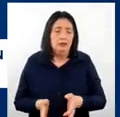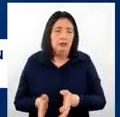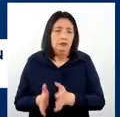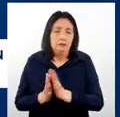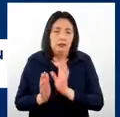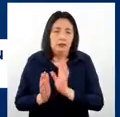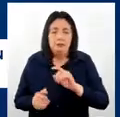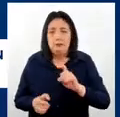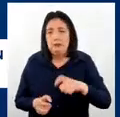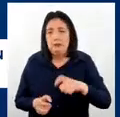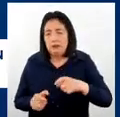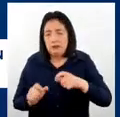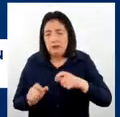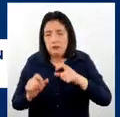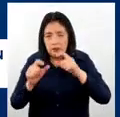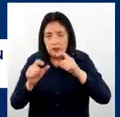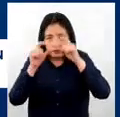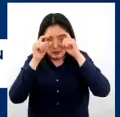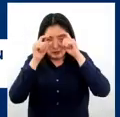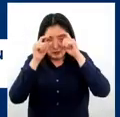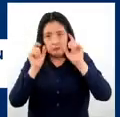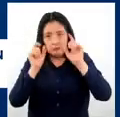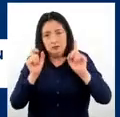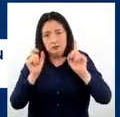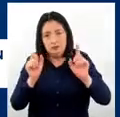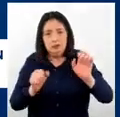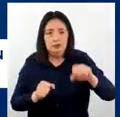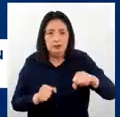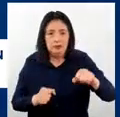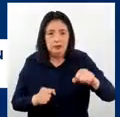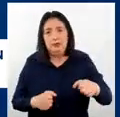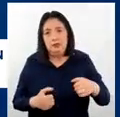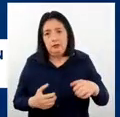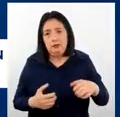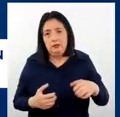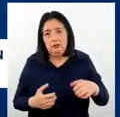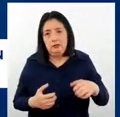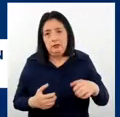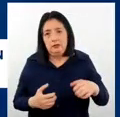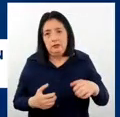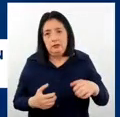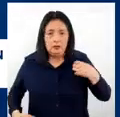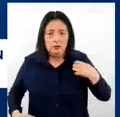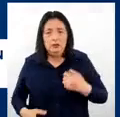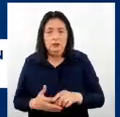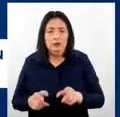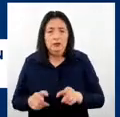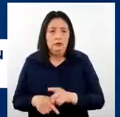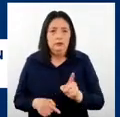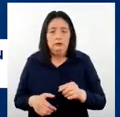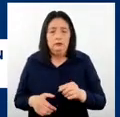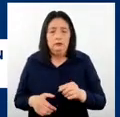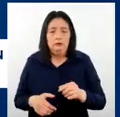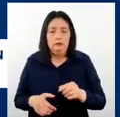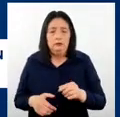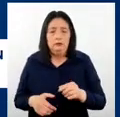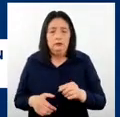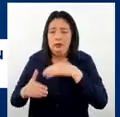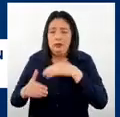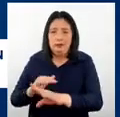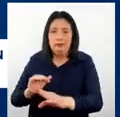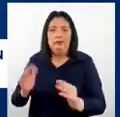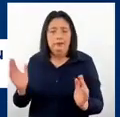anteojos, pues también tengo que ajá, hacerlo, así que igual que el cinturón de seguridad, al igual que tampoco puedo fumar en espacios